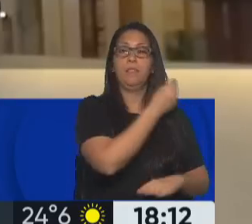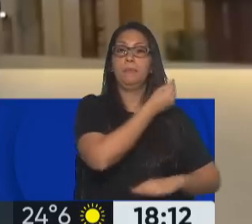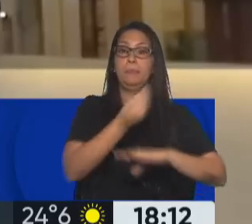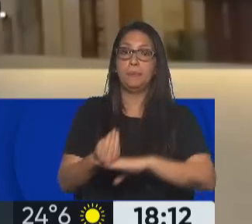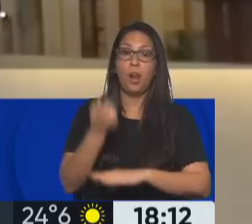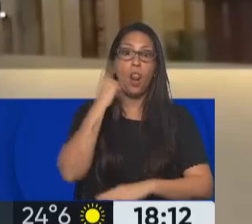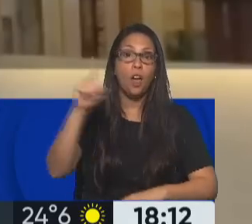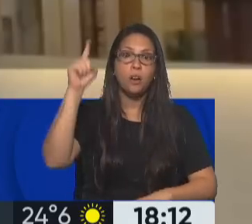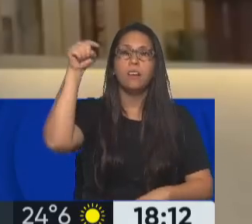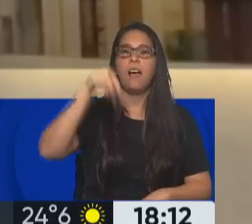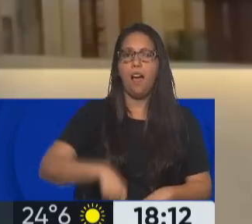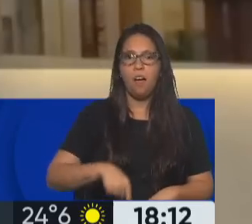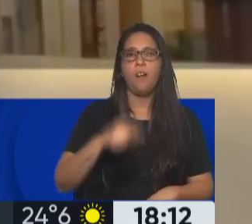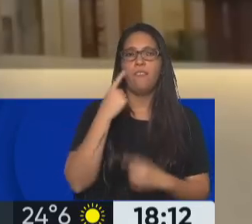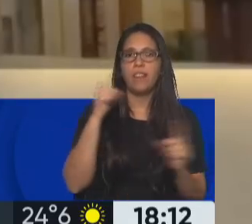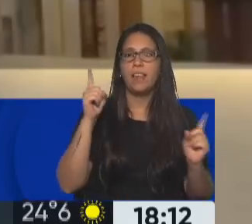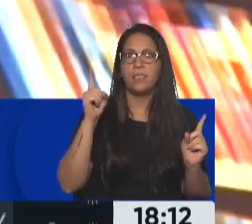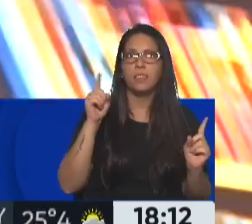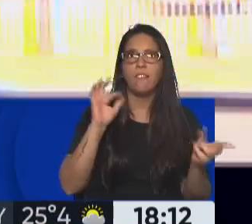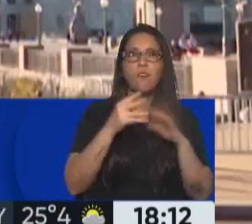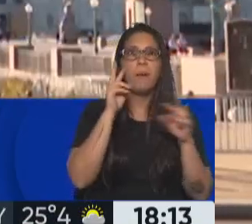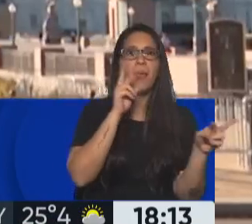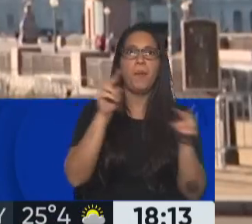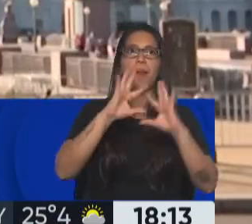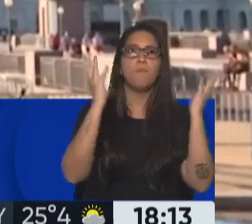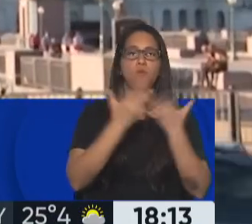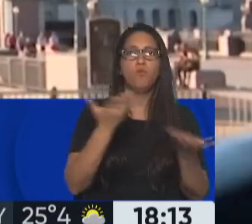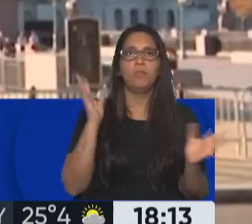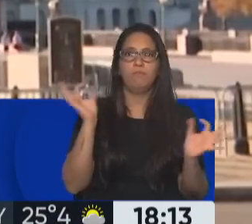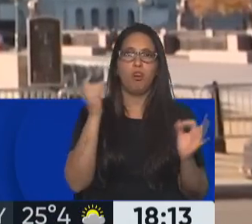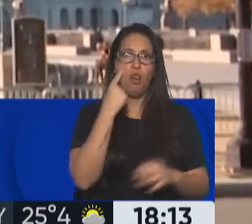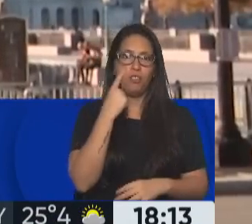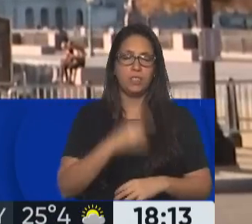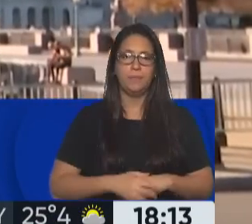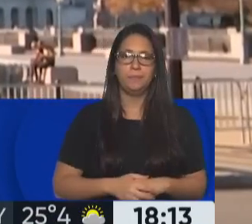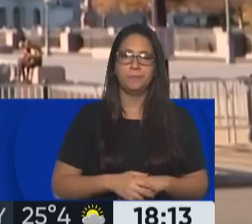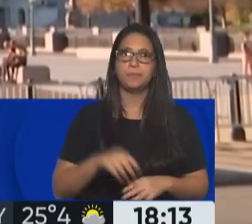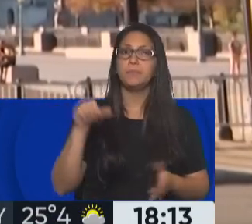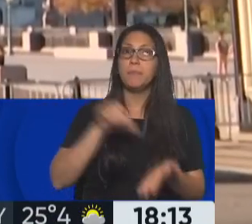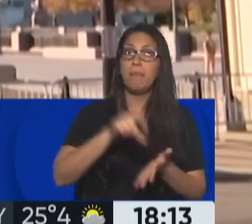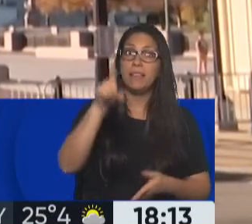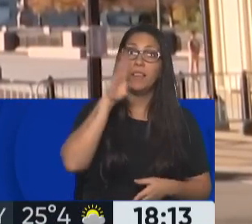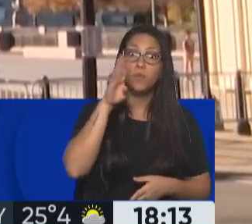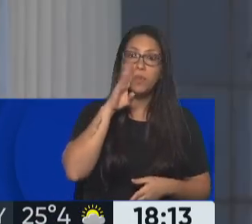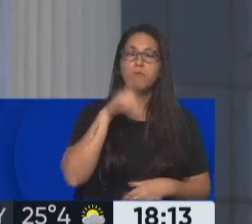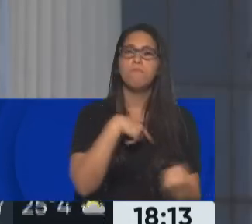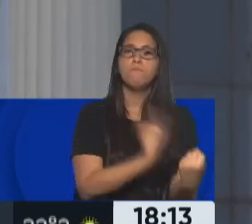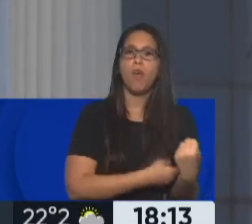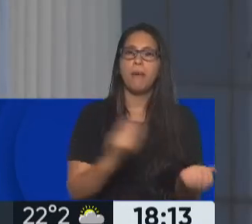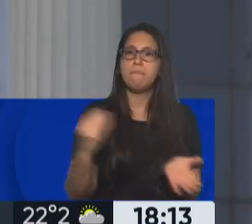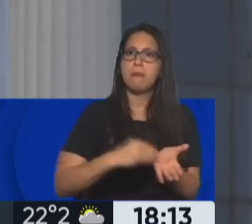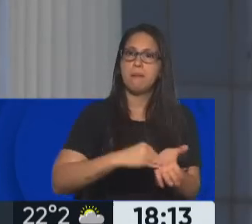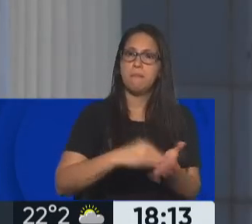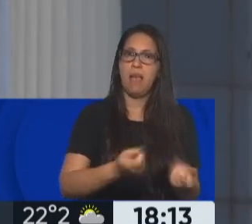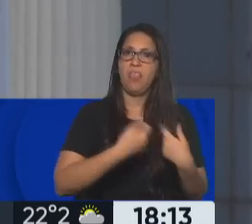he has a much better sense of people who share his worldview. A nivel doméstico, su presidencia, que contará con poderes extendidos,